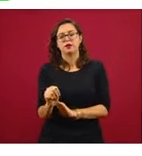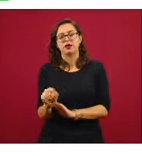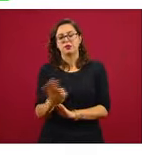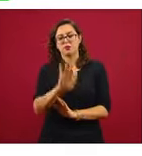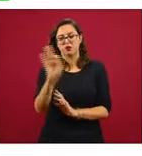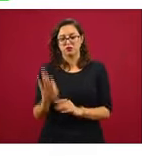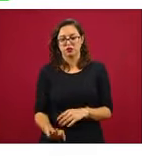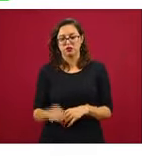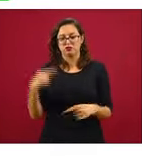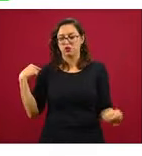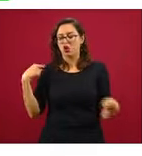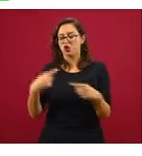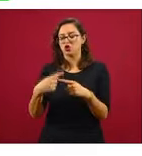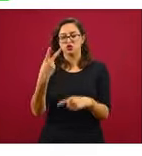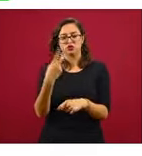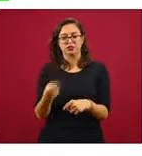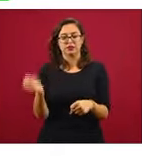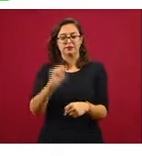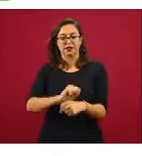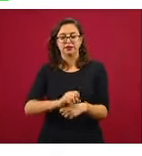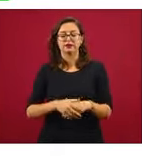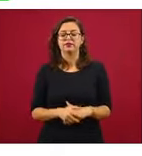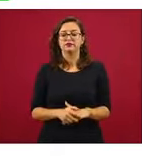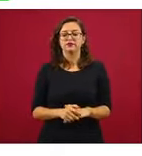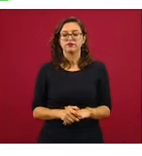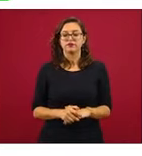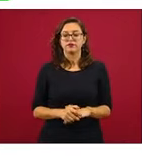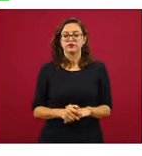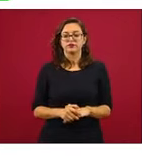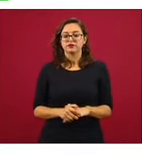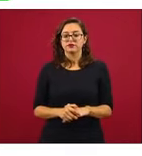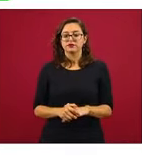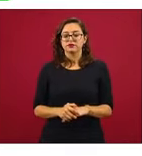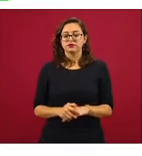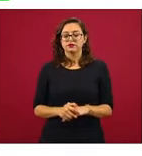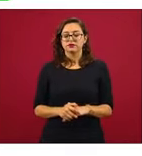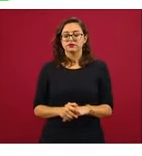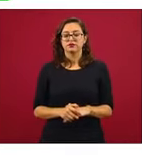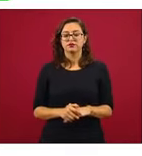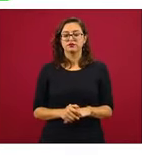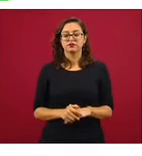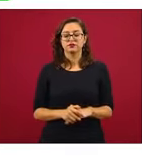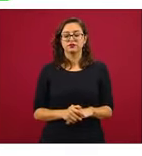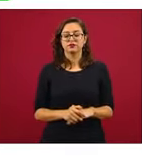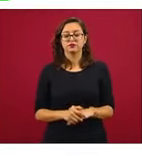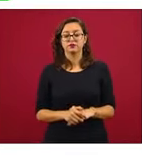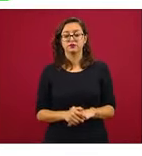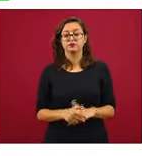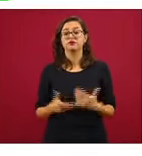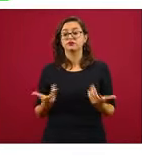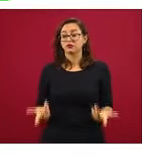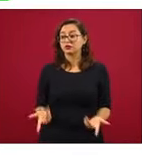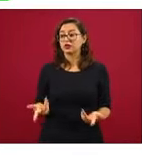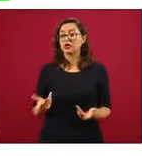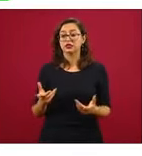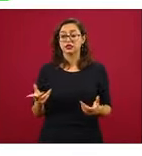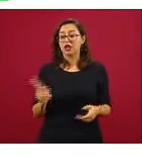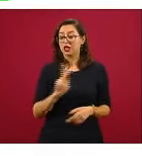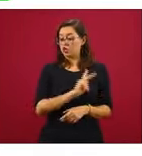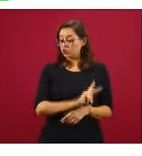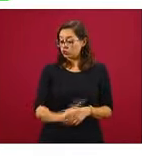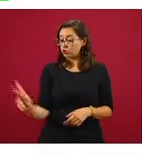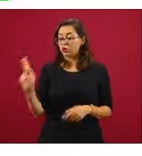que están graficadas. Nuestro indicador de casos activos estimados, que es la proporción de personas de todos los casos hasta